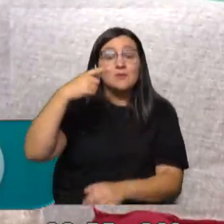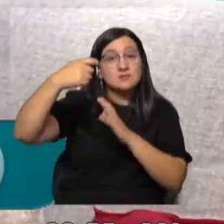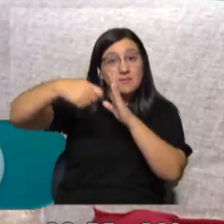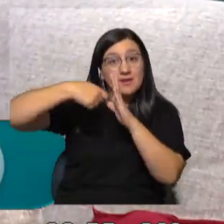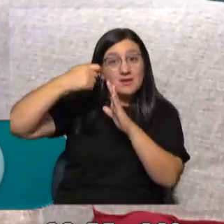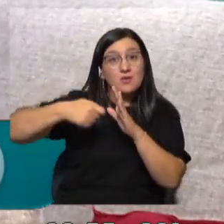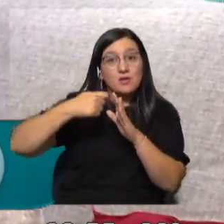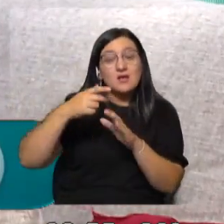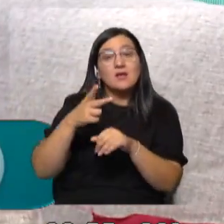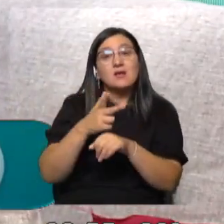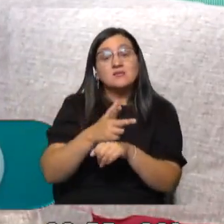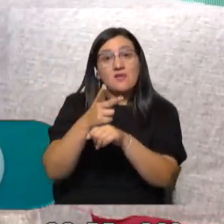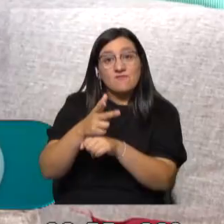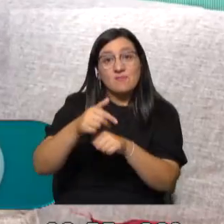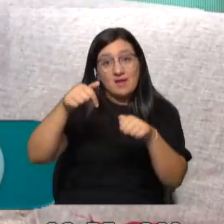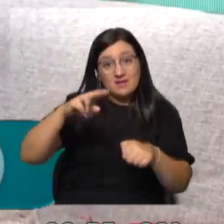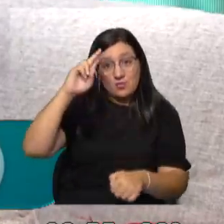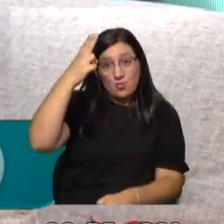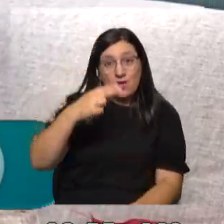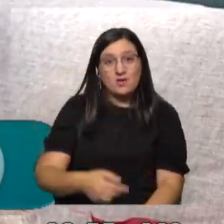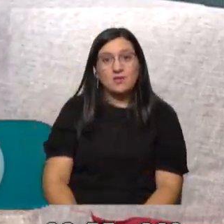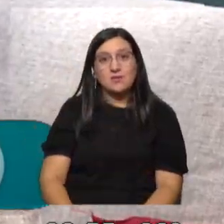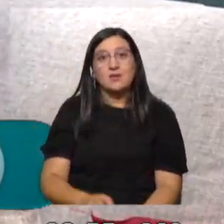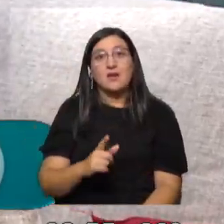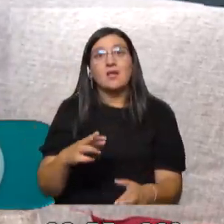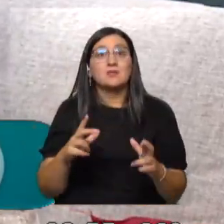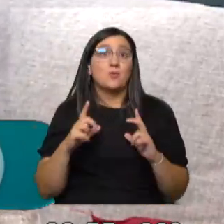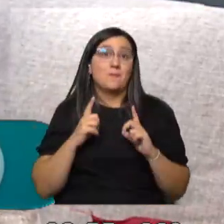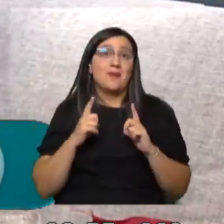director se firme en Uruguay, eso esperemos.